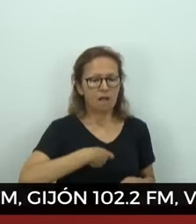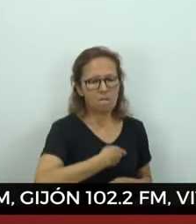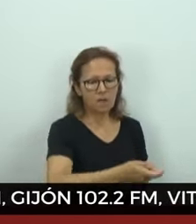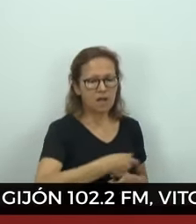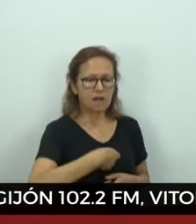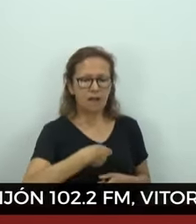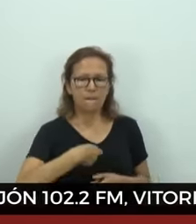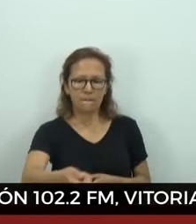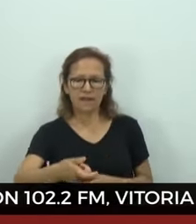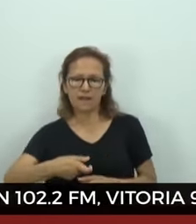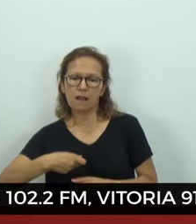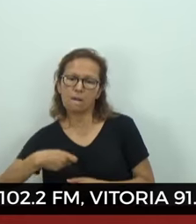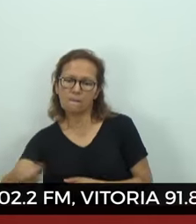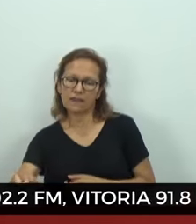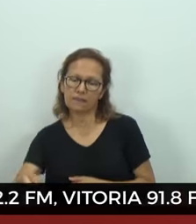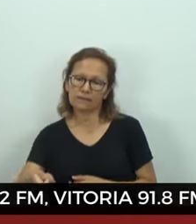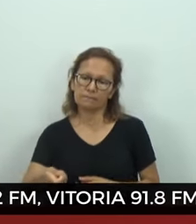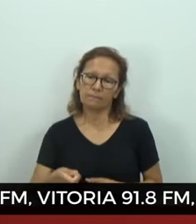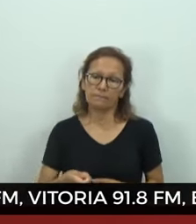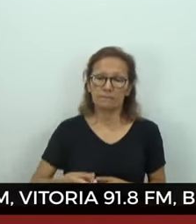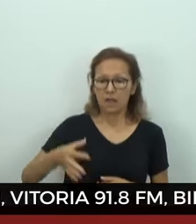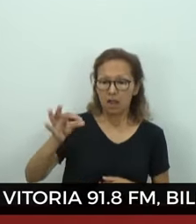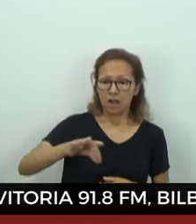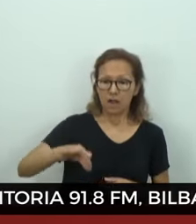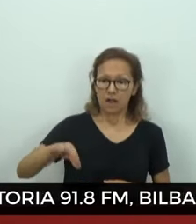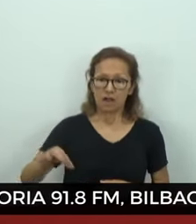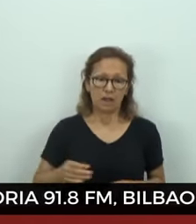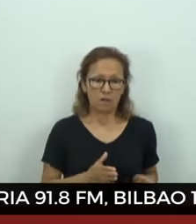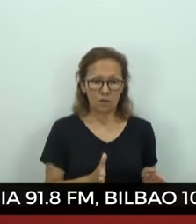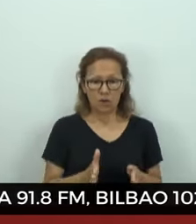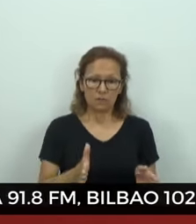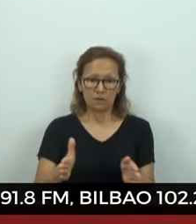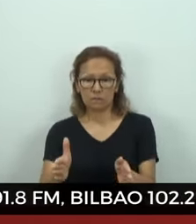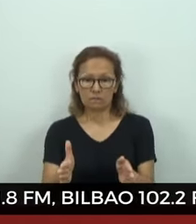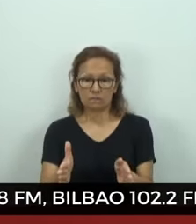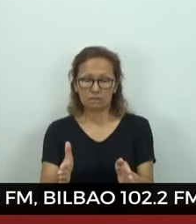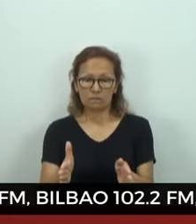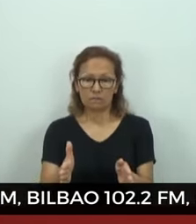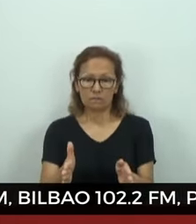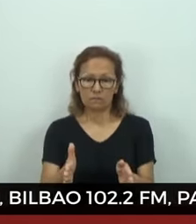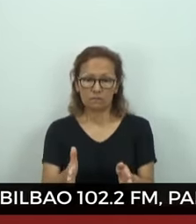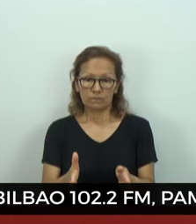fue hollada, pisoteada, y las aves del cielo la comieron.